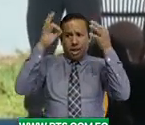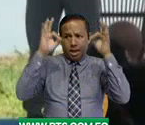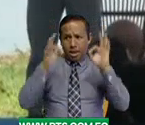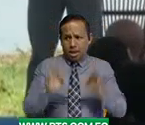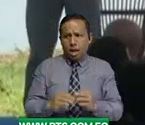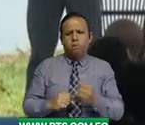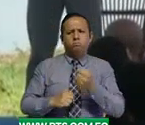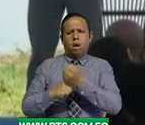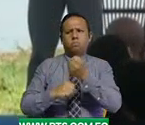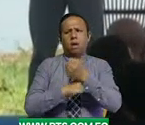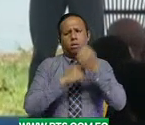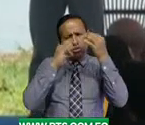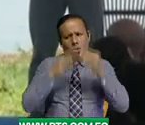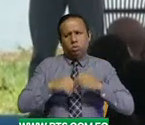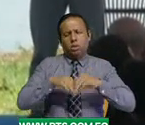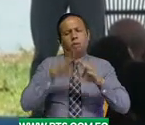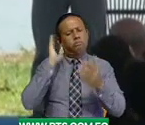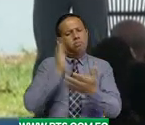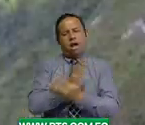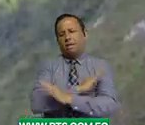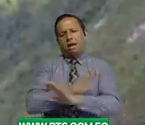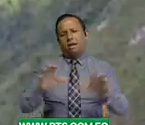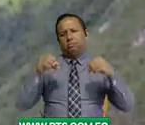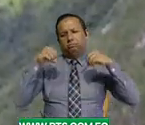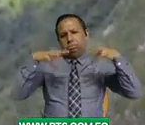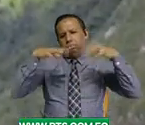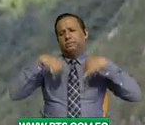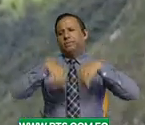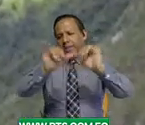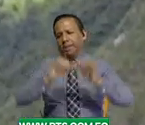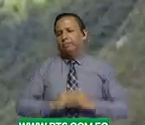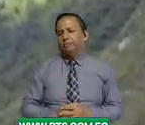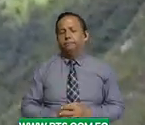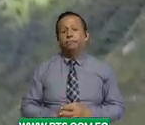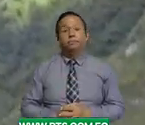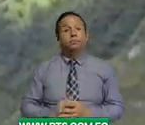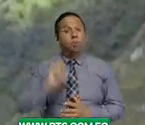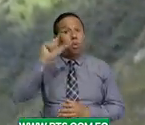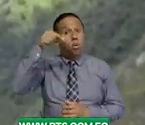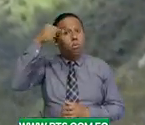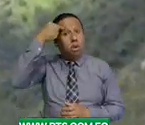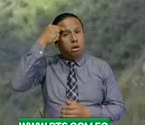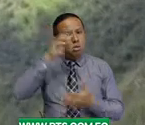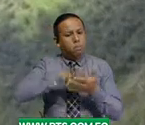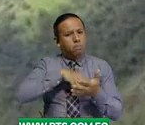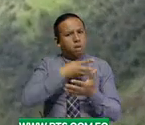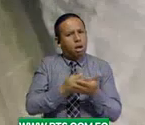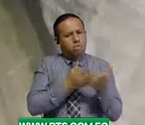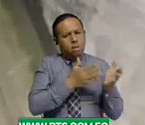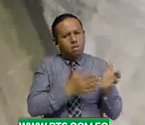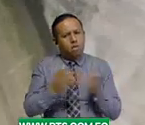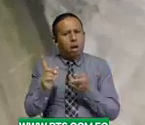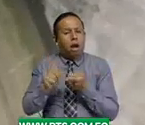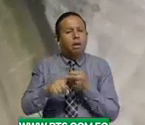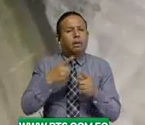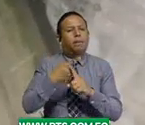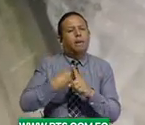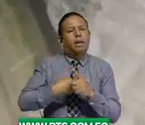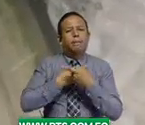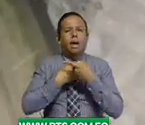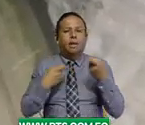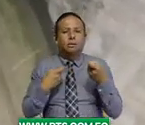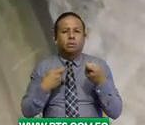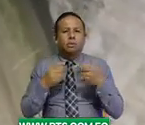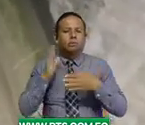más fortalecido que nunca. Se acabaron los apagones. El gobierno proyectaba el estiaje hasta el mes de marzo, pero esto se